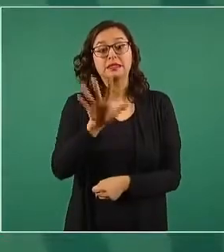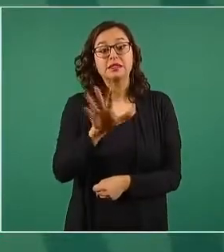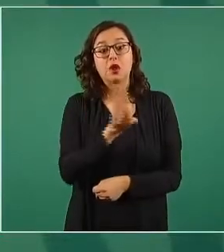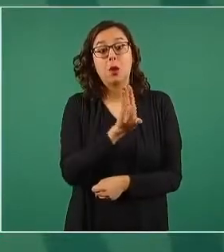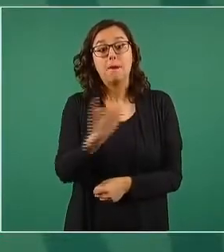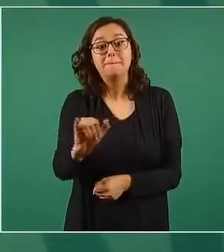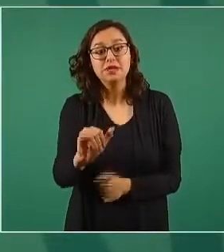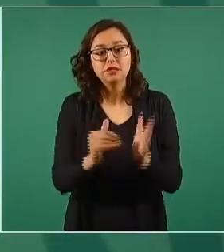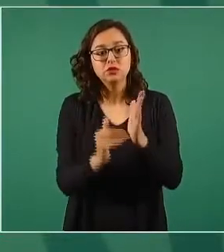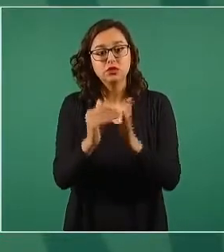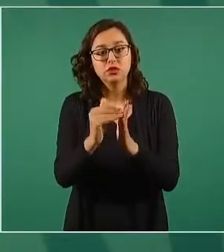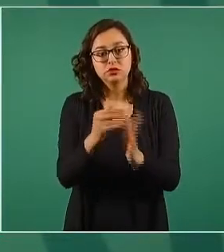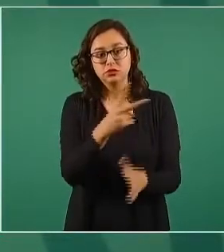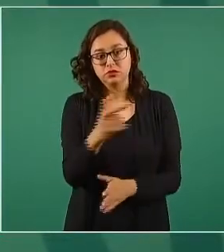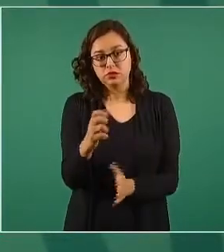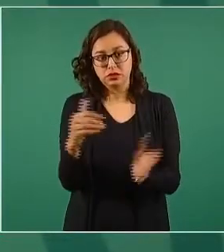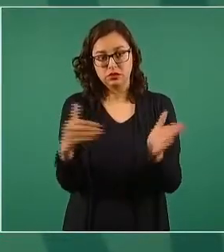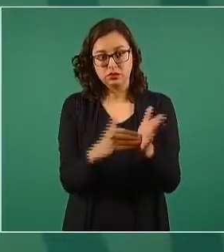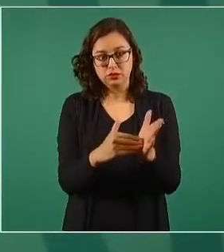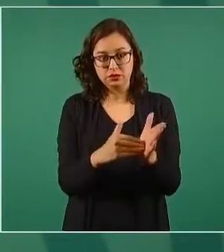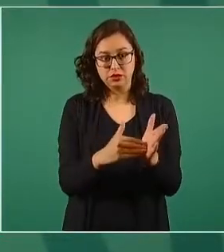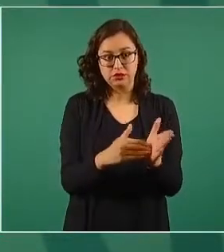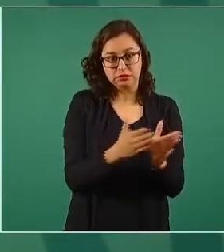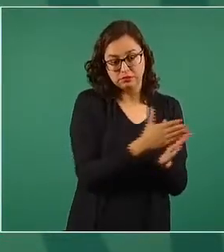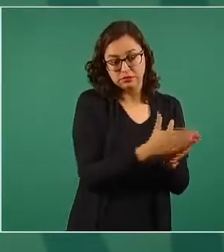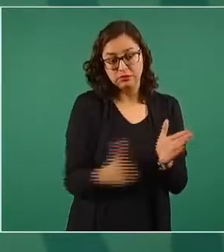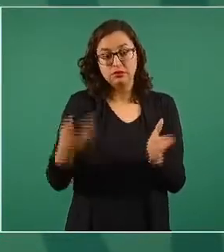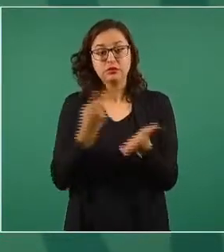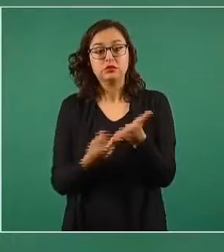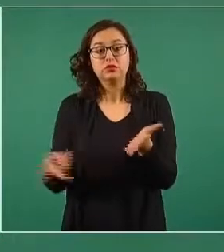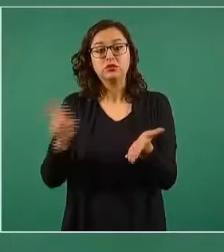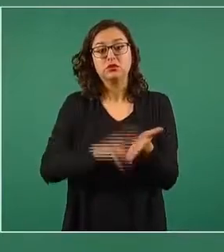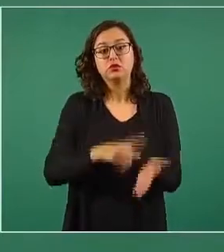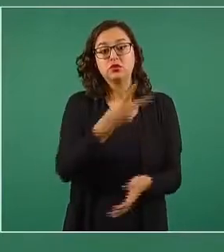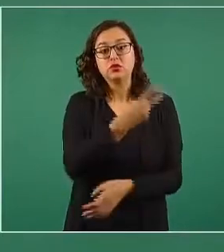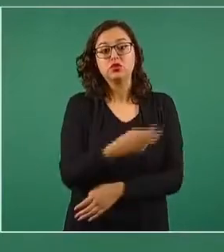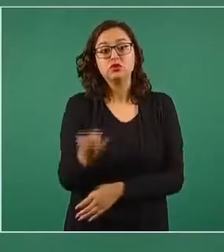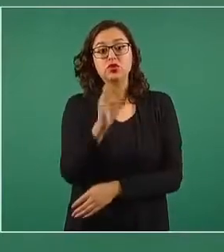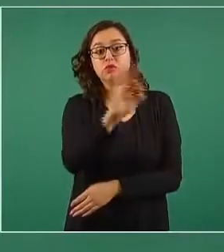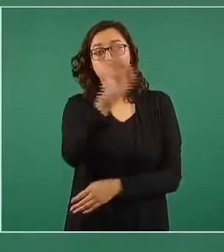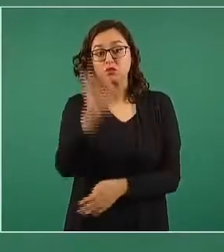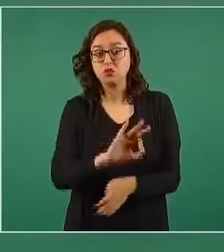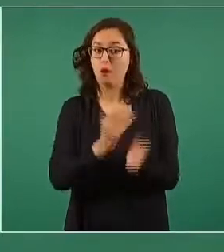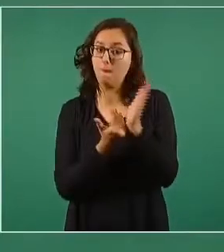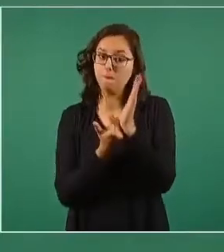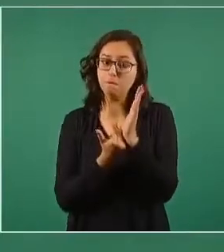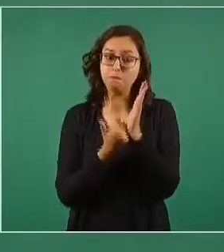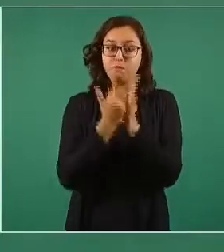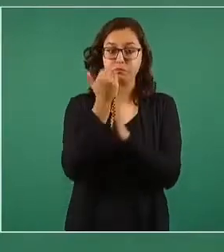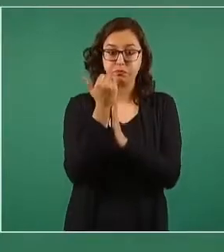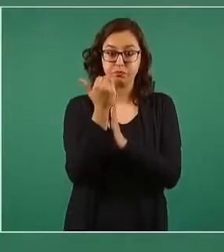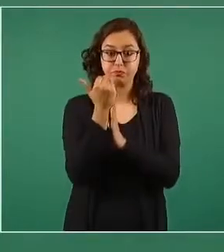5.200.000.000. Le incrementó 200% en términos cuantitativos.